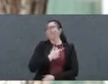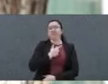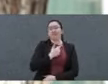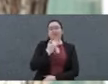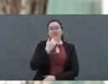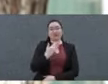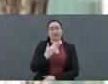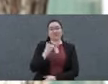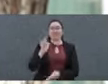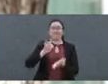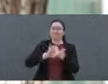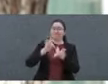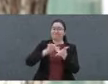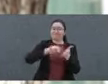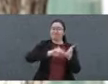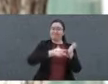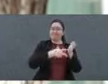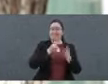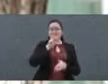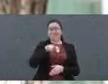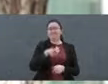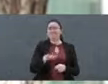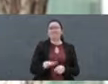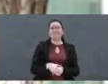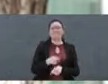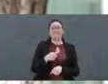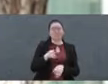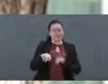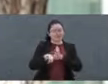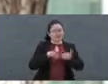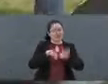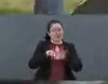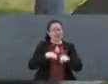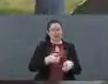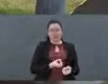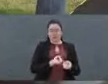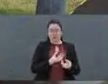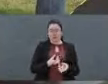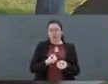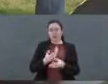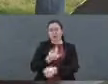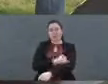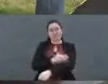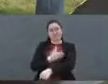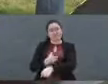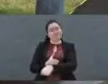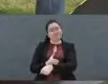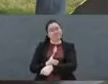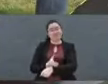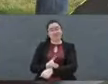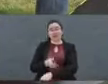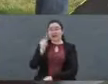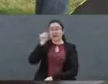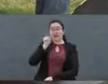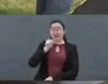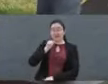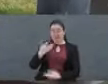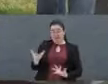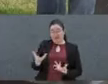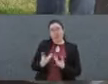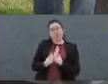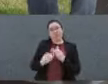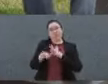agradecidos, ingeniero, por todas las obras aquí en Iztacalco. Siempre ha habido una coordinación extraordinaria con el